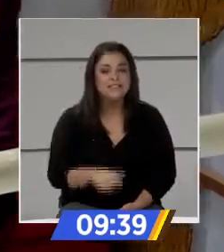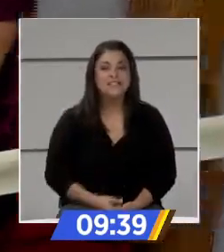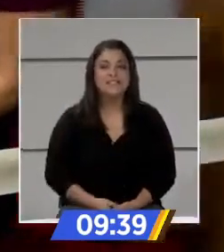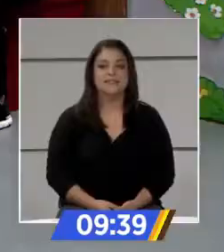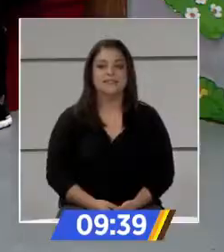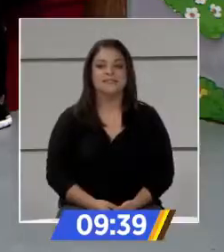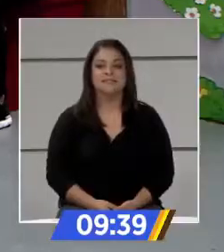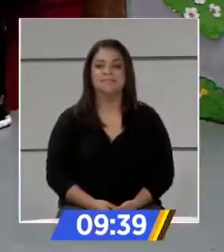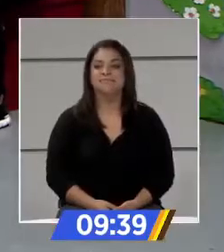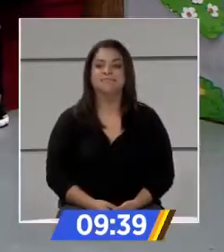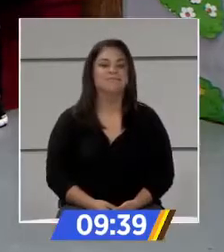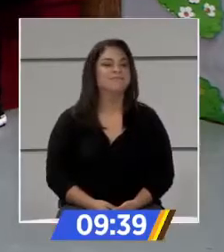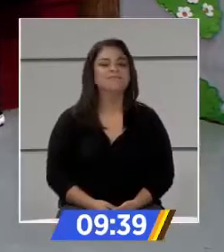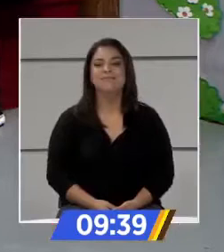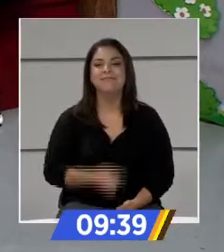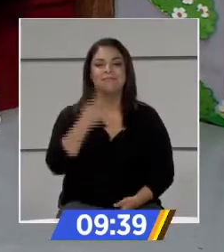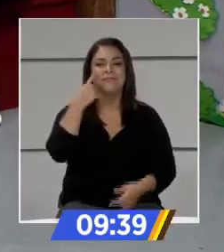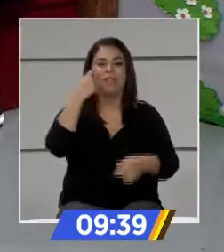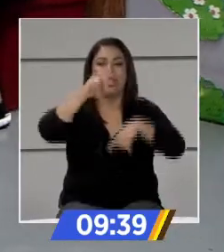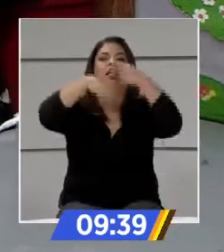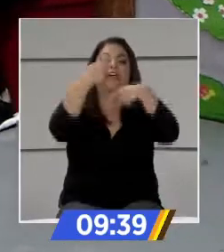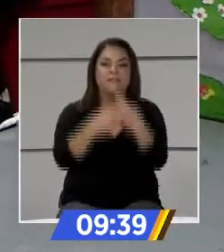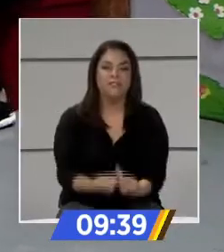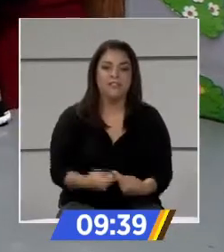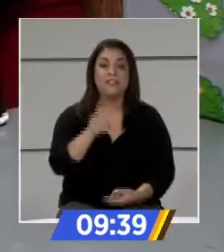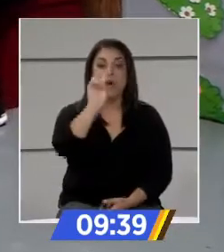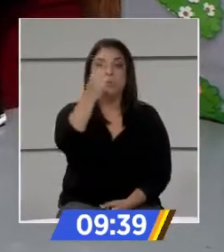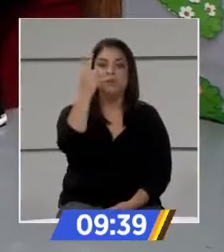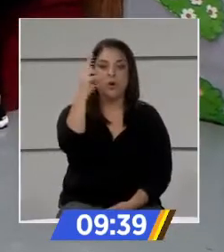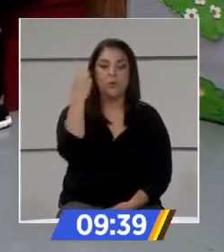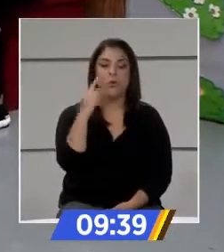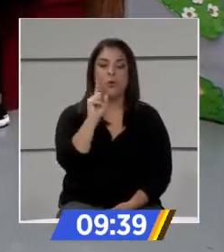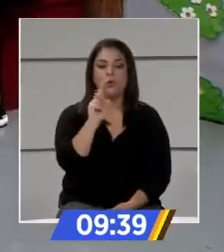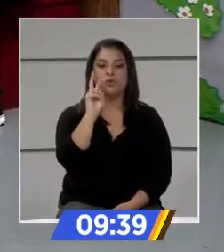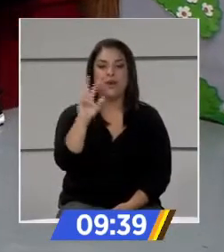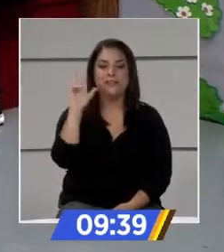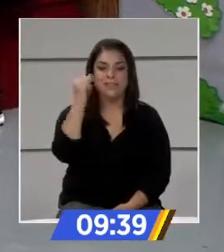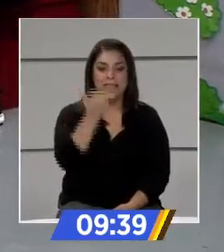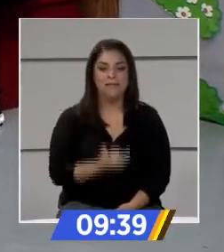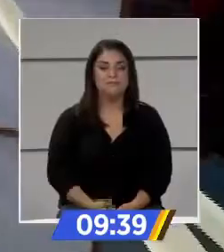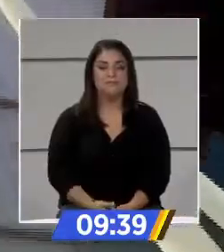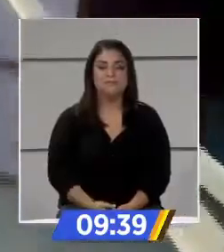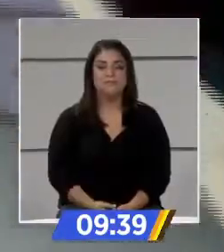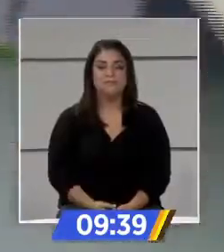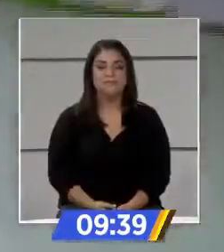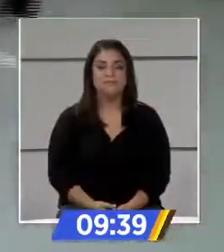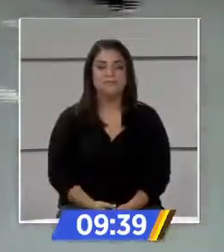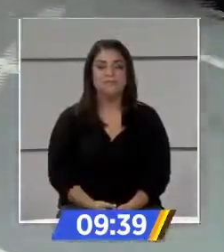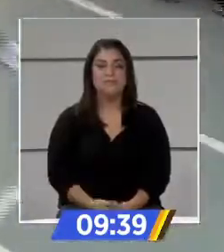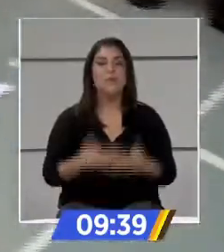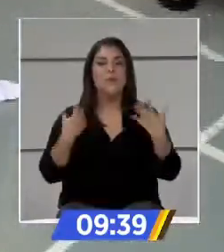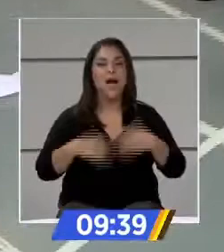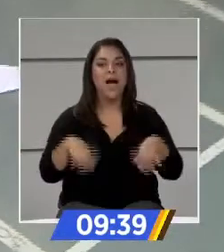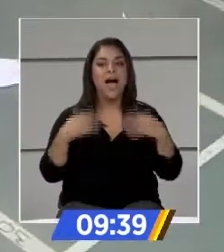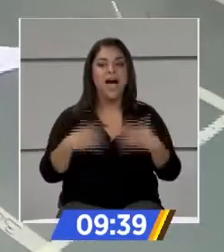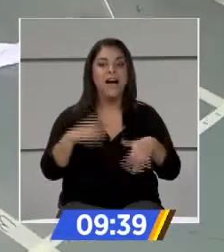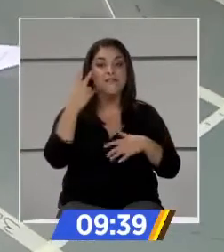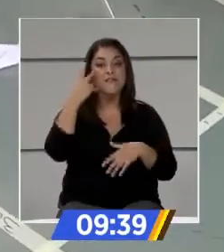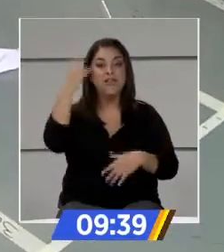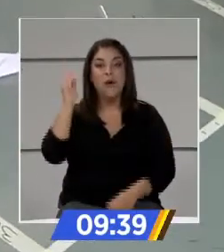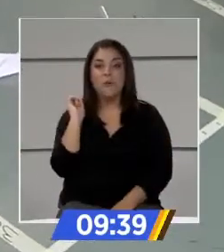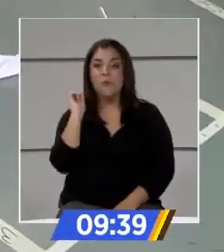Dos, tres. Ay, no. Es que hace así. Son locos. El segundo. Okay. Uno, dos, tres. ¡Wow! ¡Vio cómo